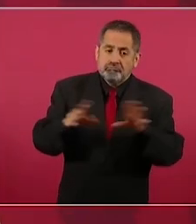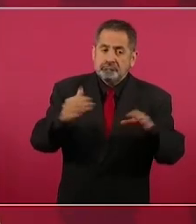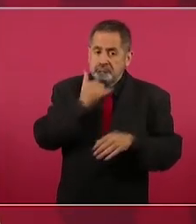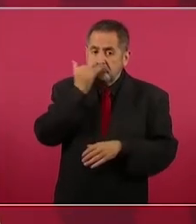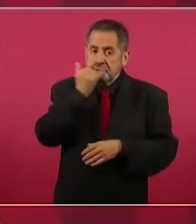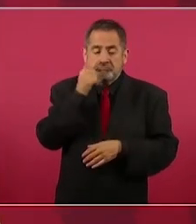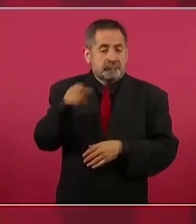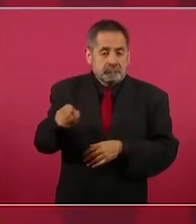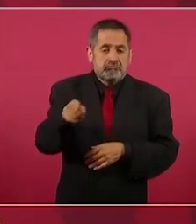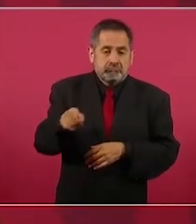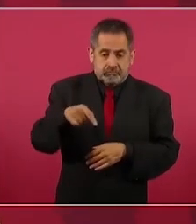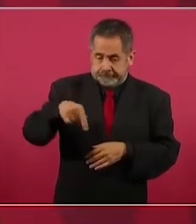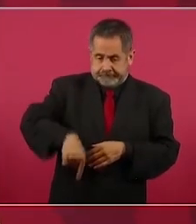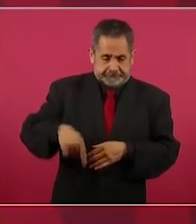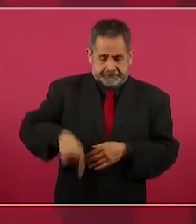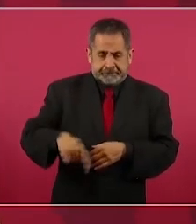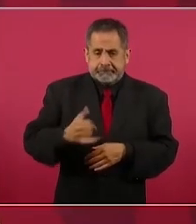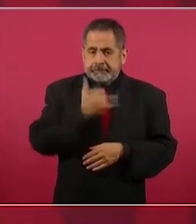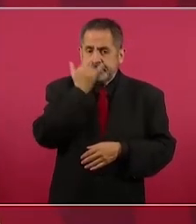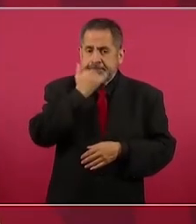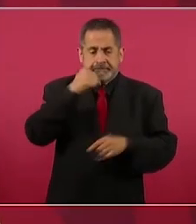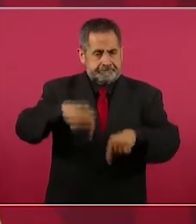que se cometió aquí,